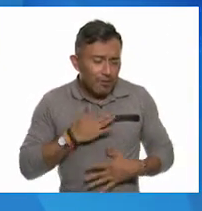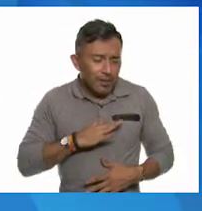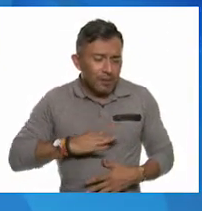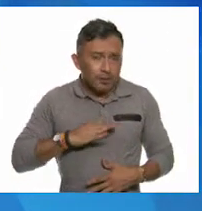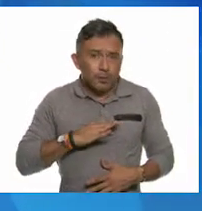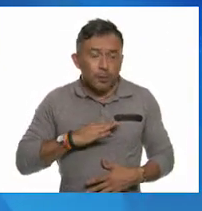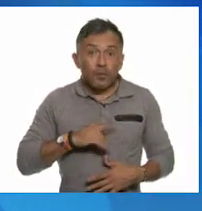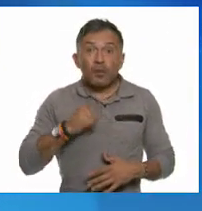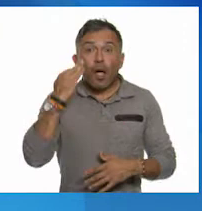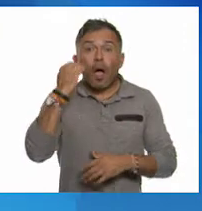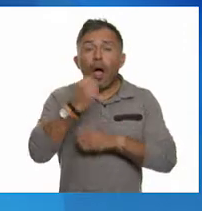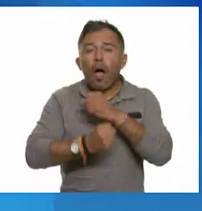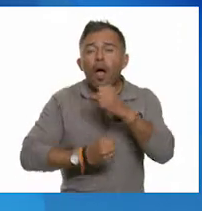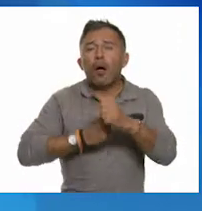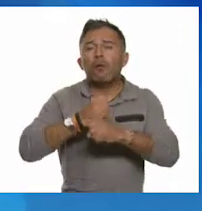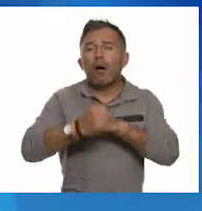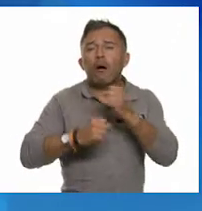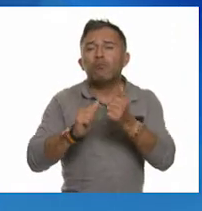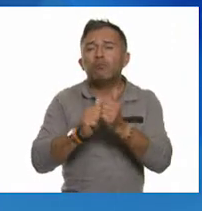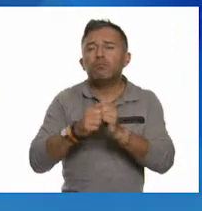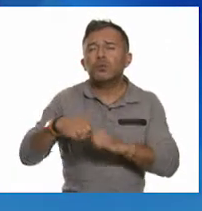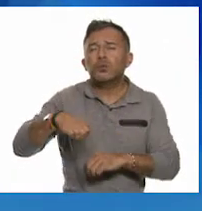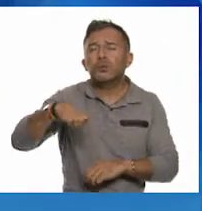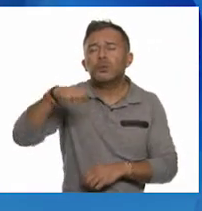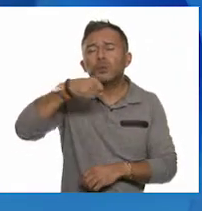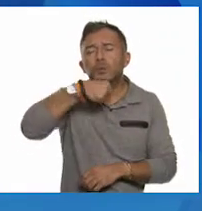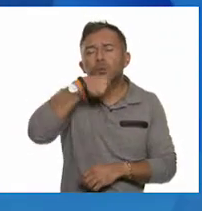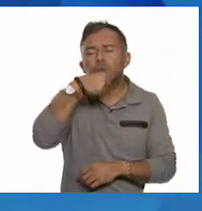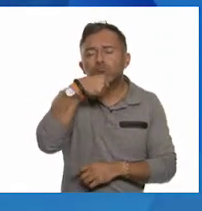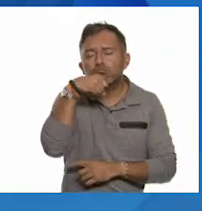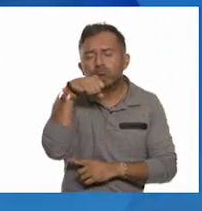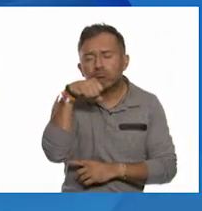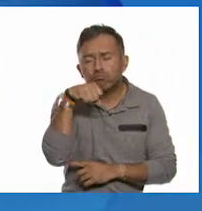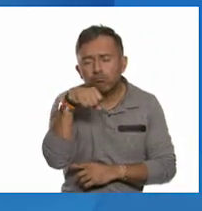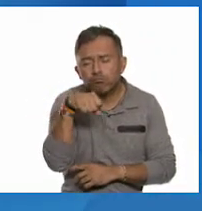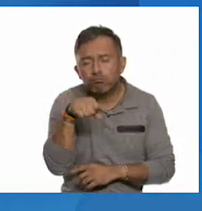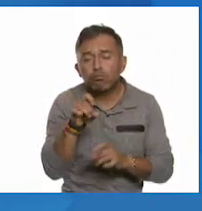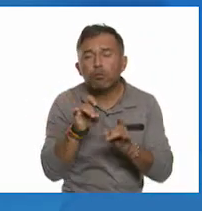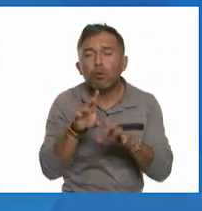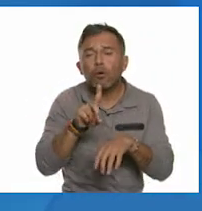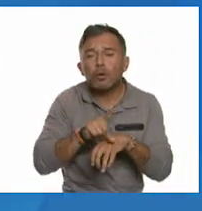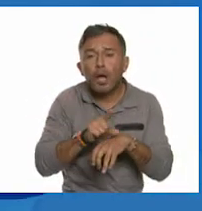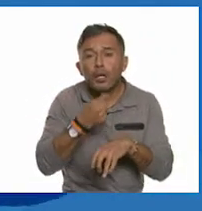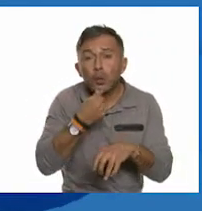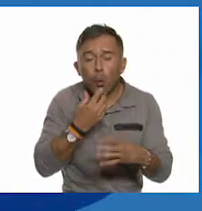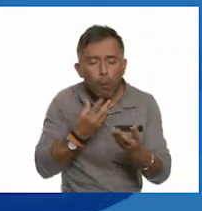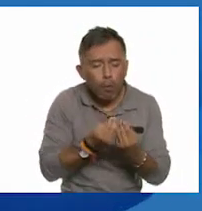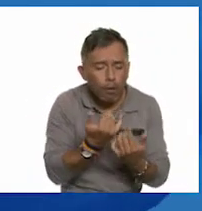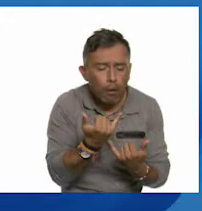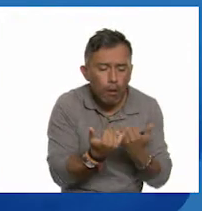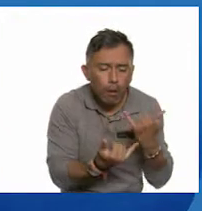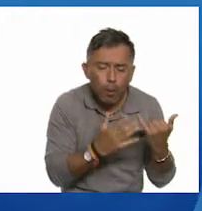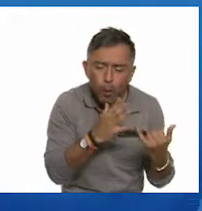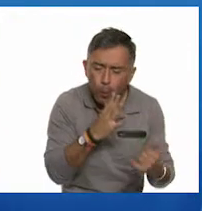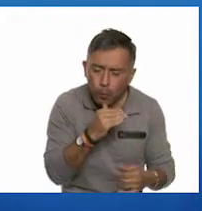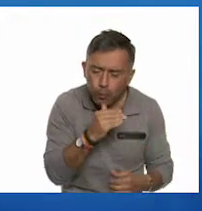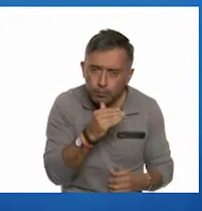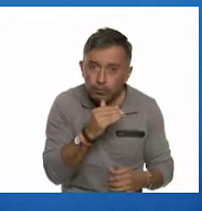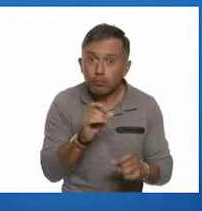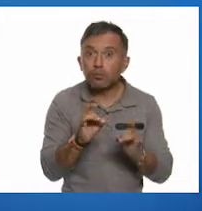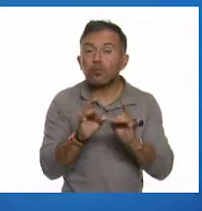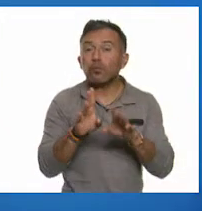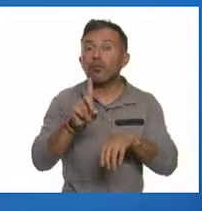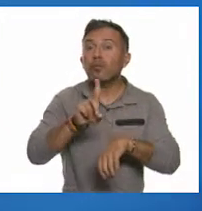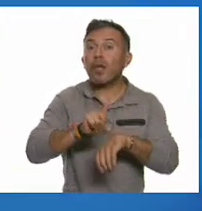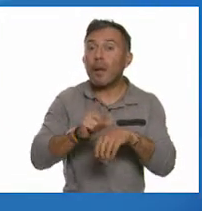el gigante se hizo viejo, tanto que llegó un momento en el que ya no pudo jugar con los niños. Una mañana